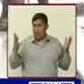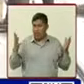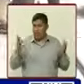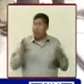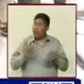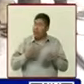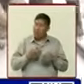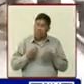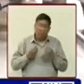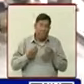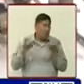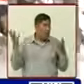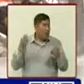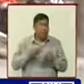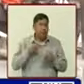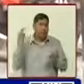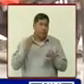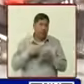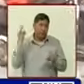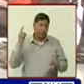tal como podemos constatar.